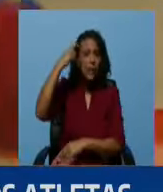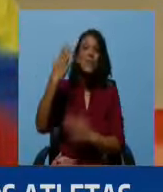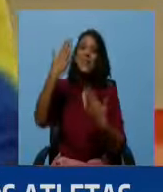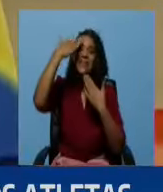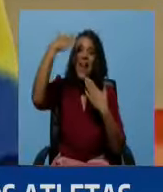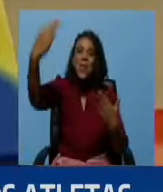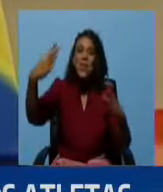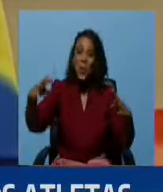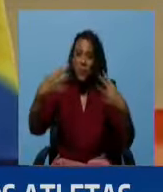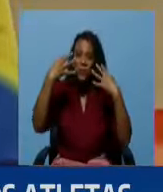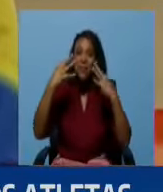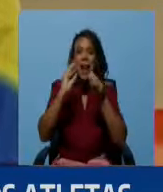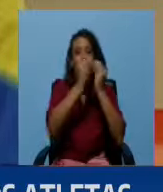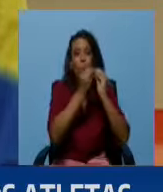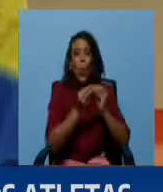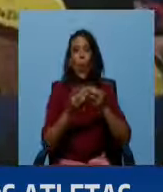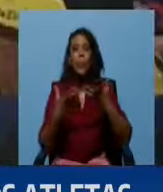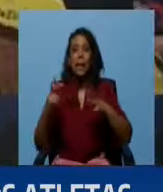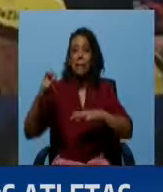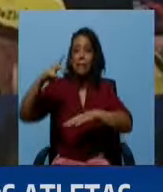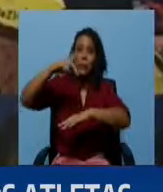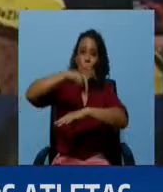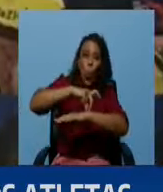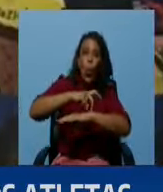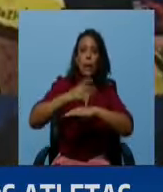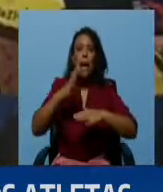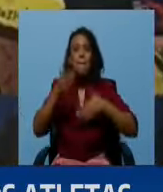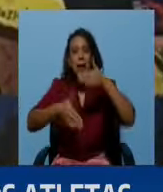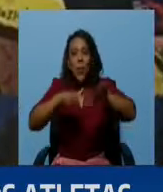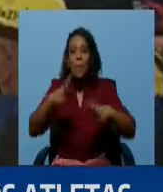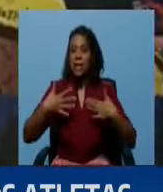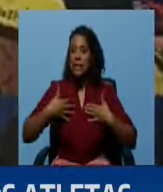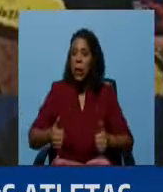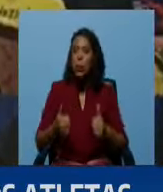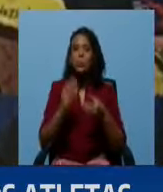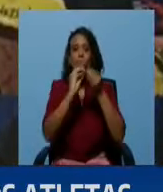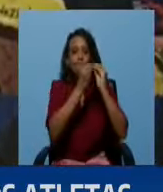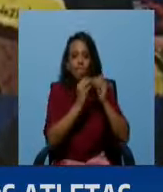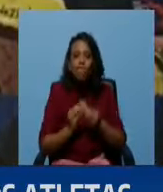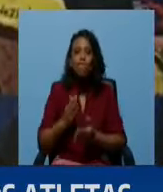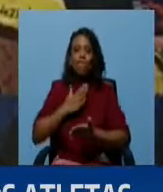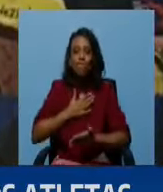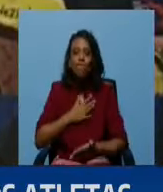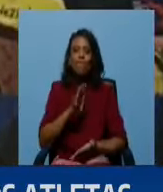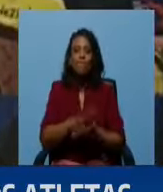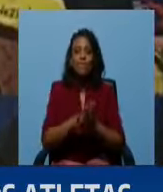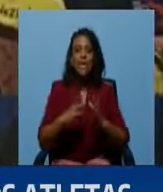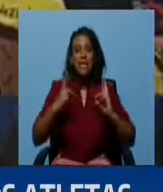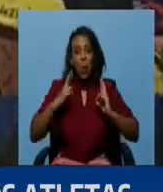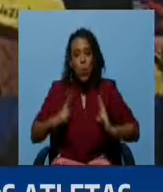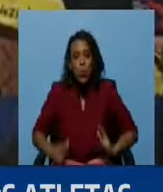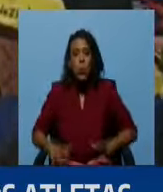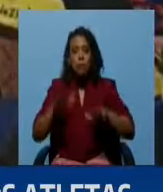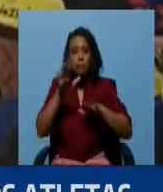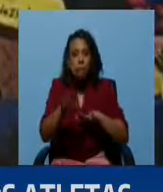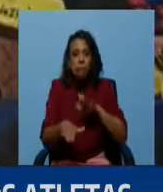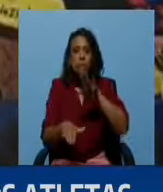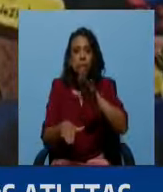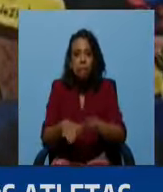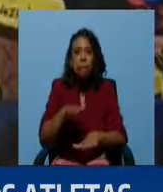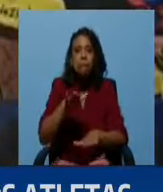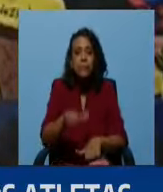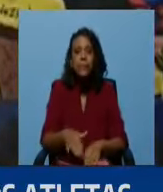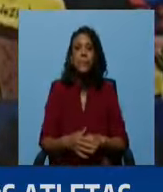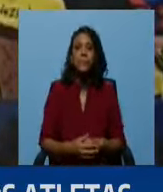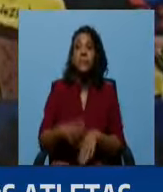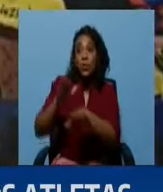Yulimar desde aquí, que está recuperándose también. Paso a paso. Nuestra querida Yulimar Roja.